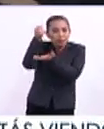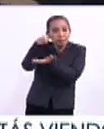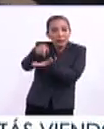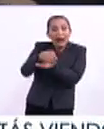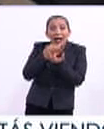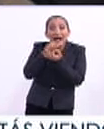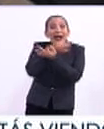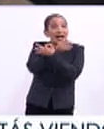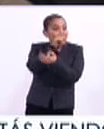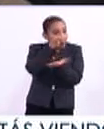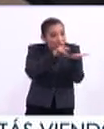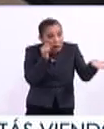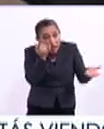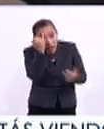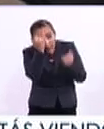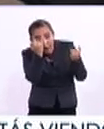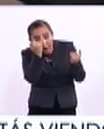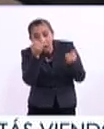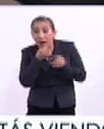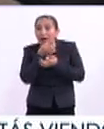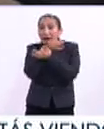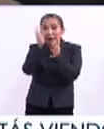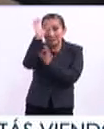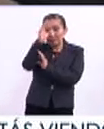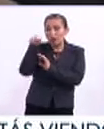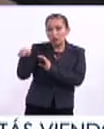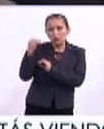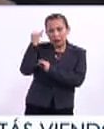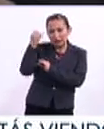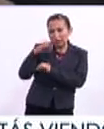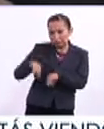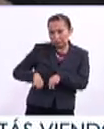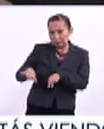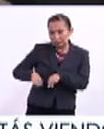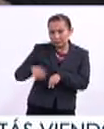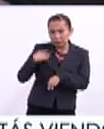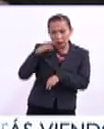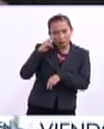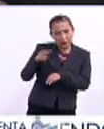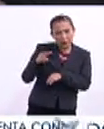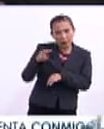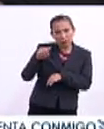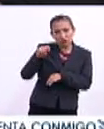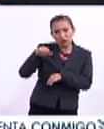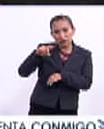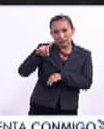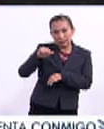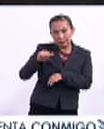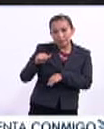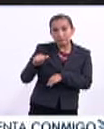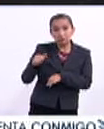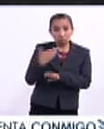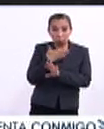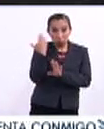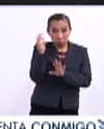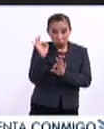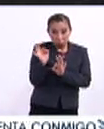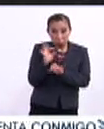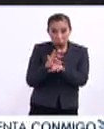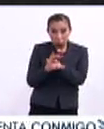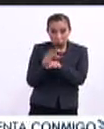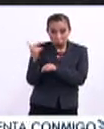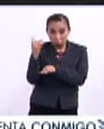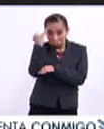divulgar. Y por ejemplo, hay una idea interesante que me parece que yo lo leí al menos de Tonda, pero no sé si es solo su